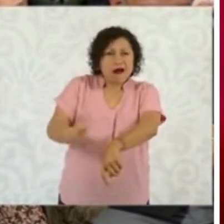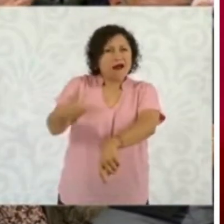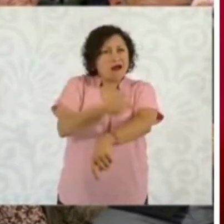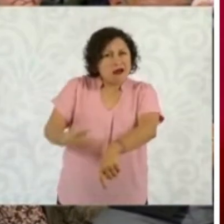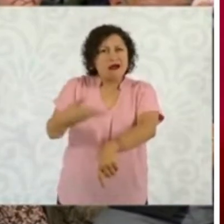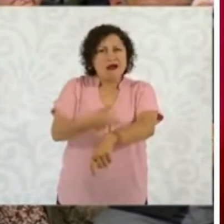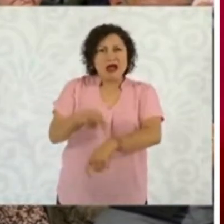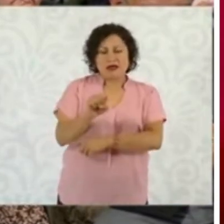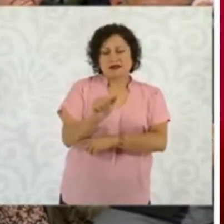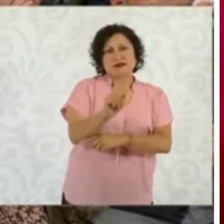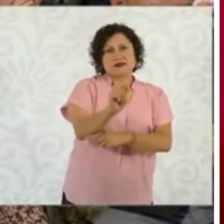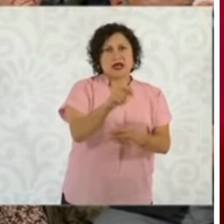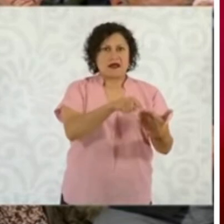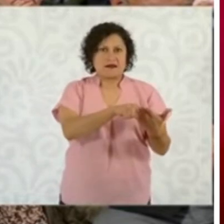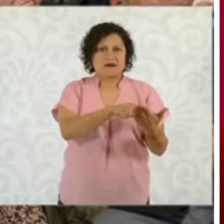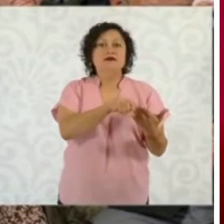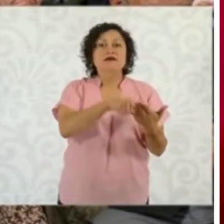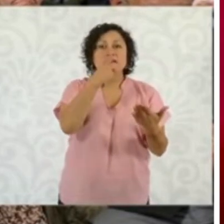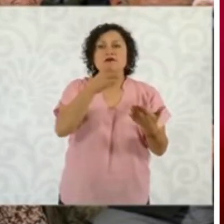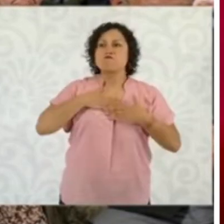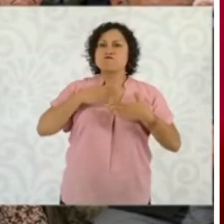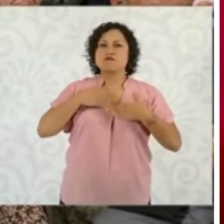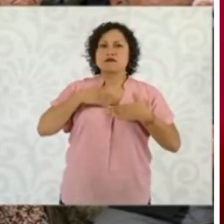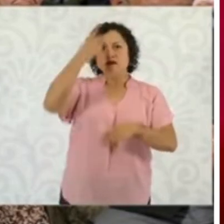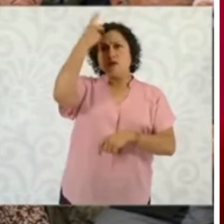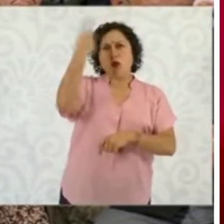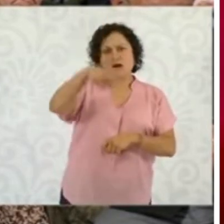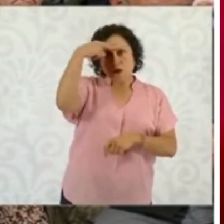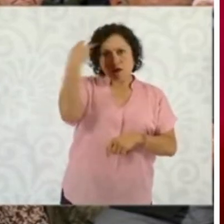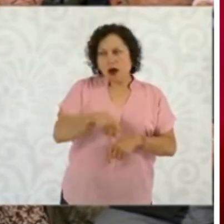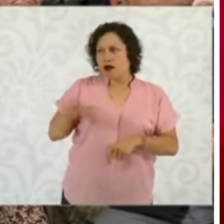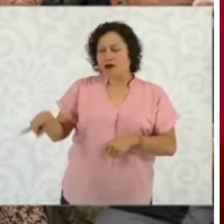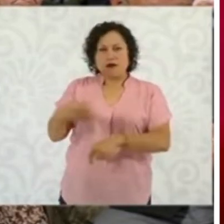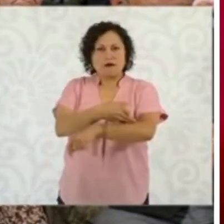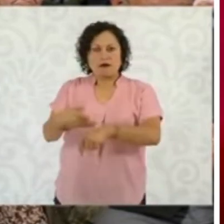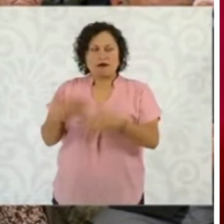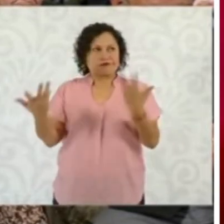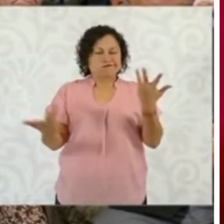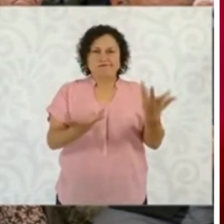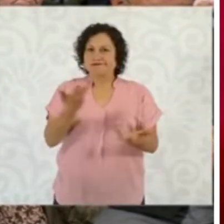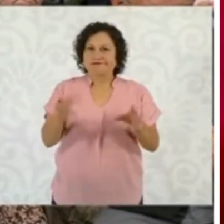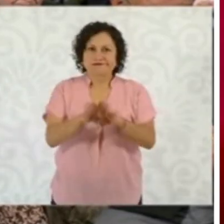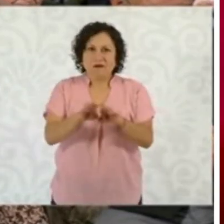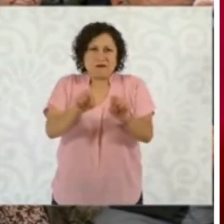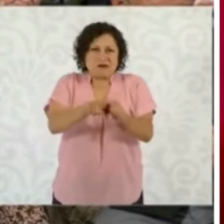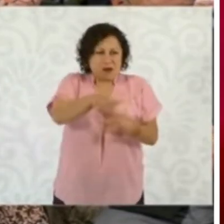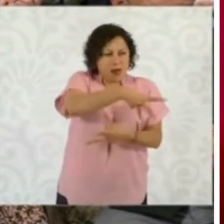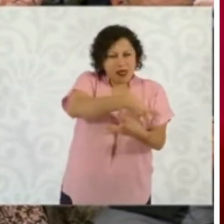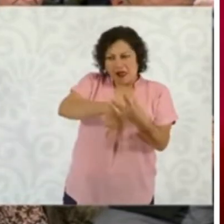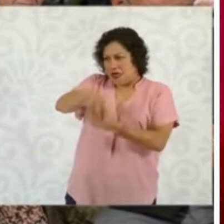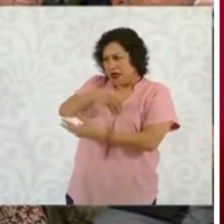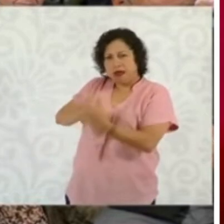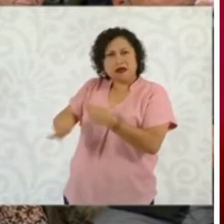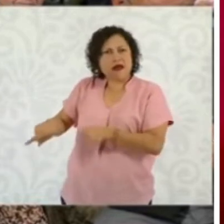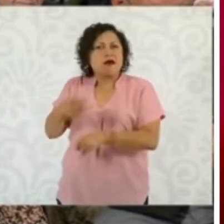trámites realizados anteriormente, reconoce esas tierras como suyas y como el que puede y el que tiene que estar enajenando o entregando esas viviendas a nuevas